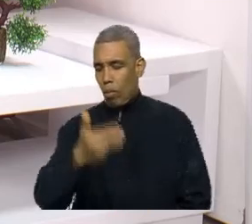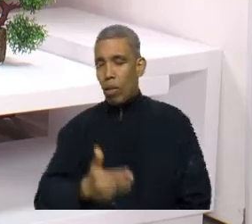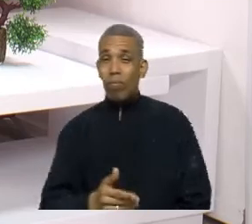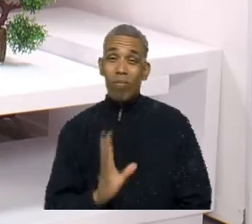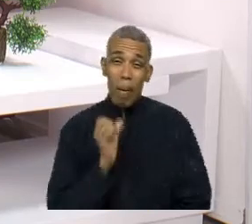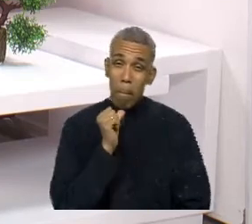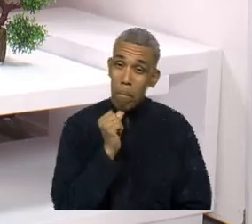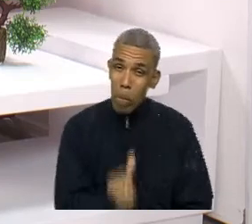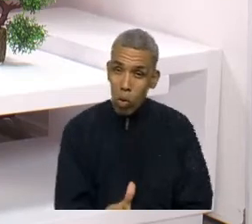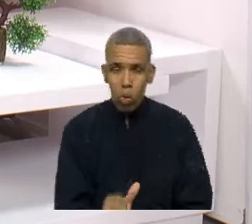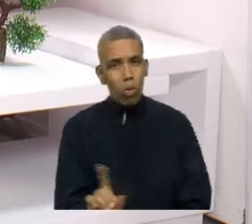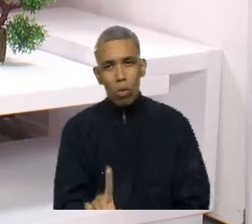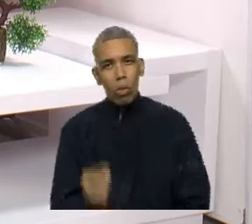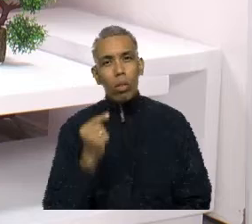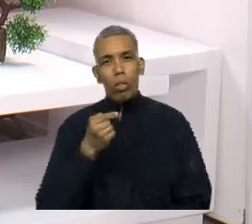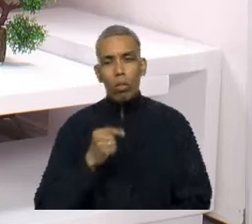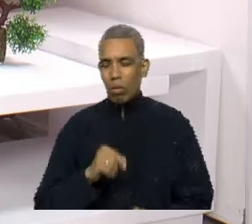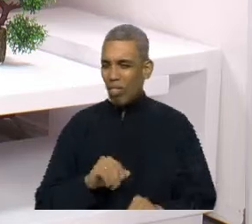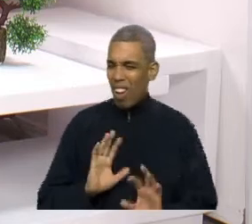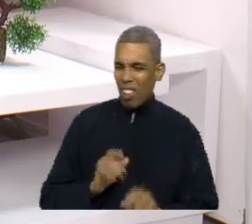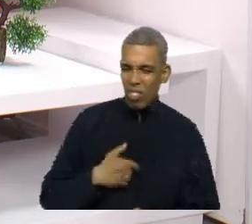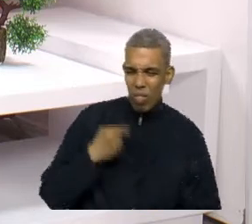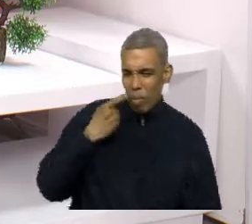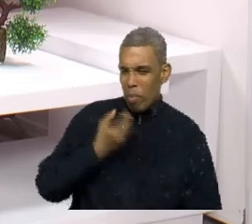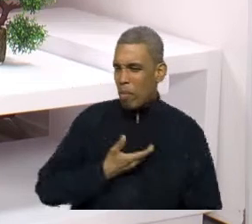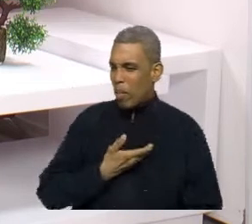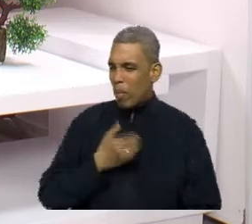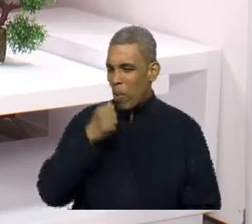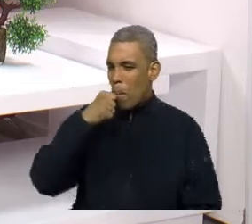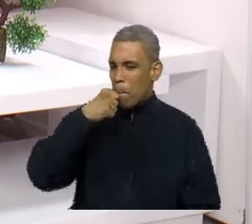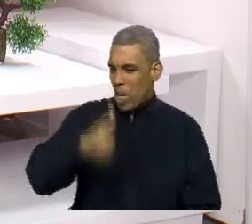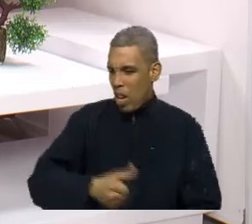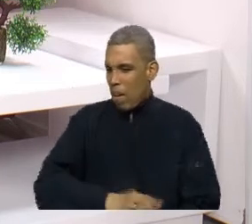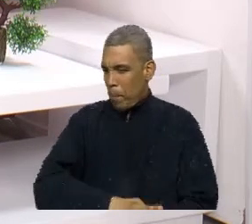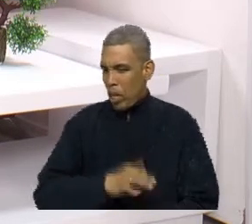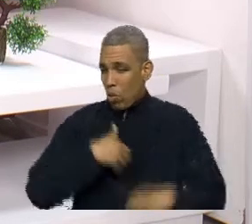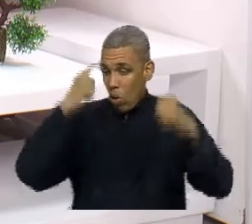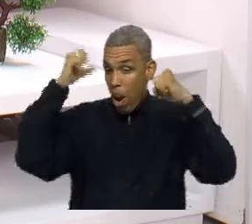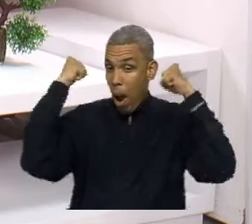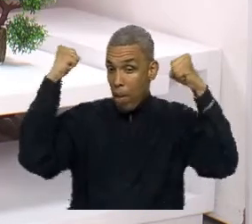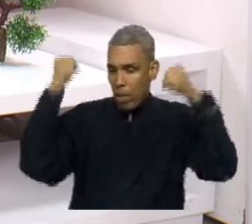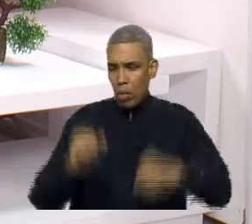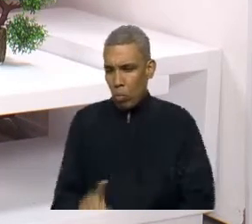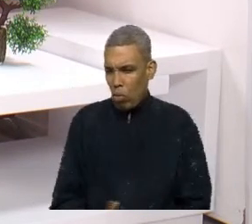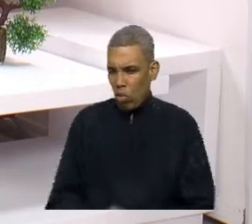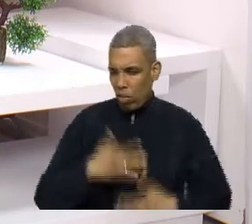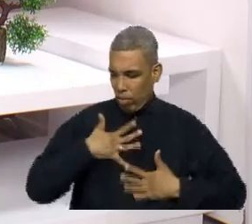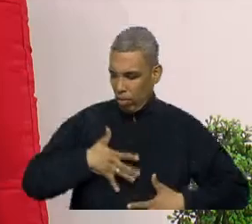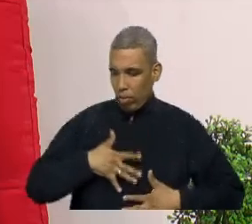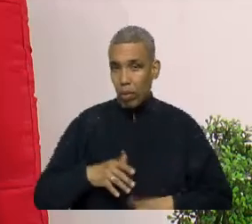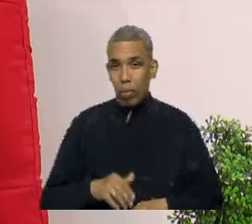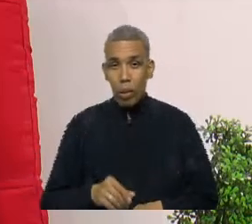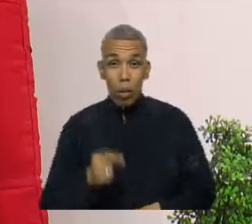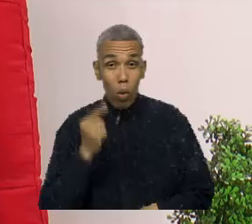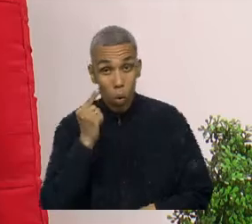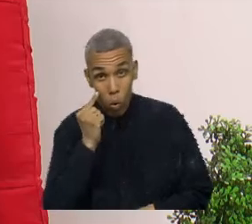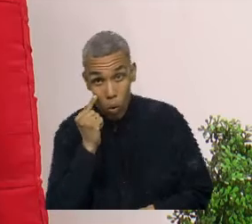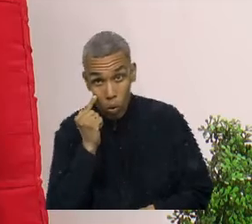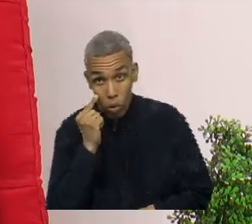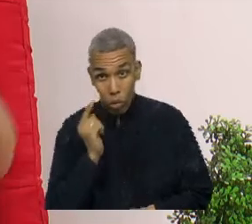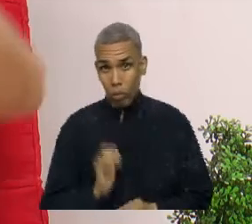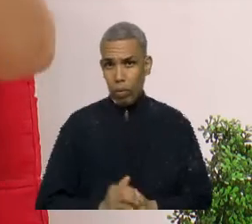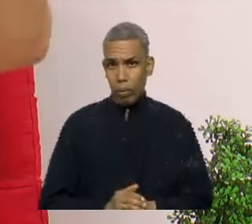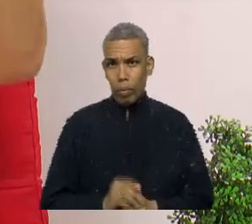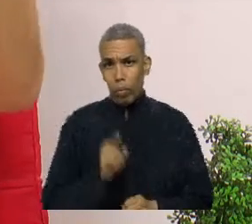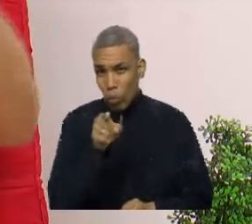Entonces, papás, no esperen, ¿no?, que la tosecita yo lo llevo mañana al médico. Si usted ve que, si tiene el antecedente de que su hijo es asmático, de